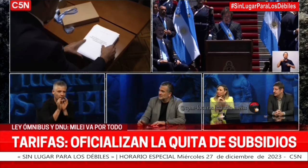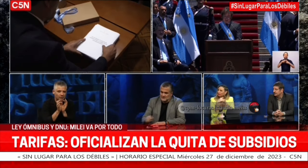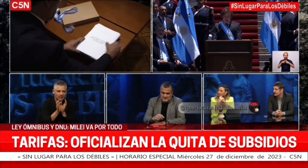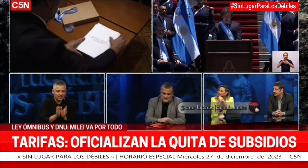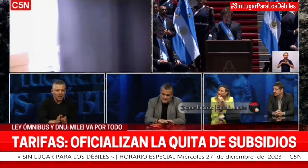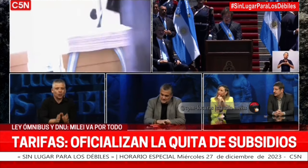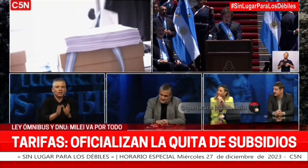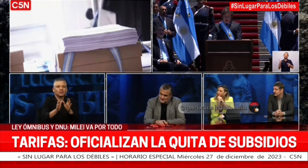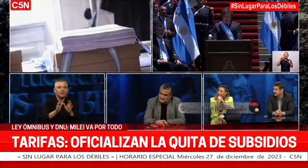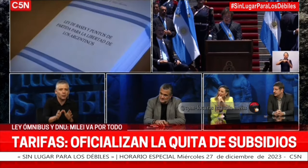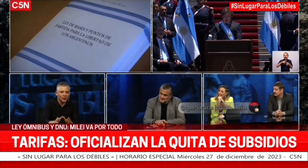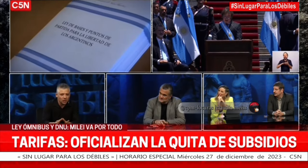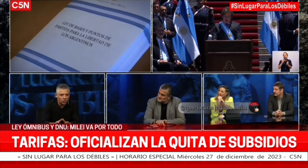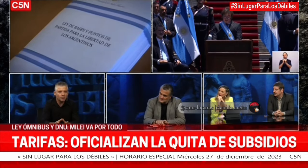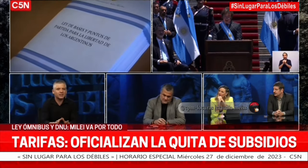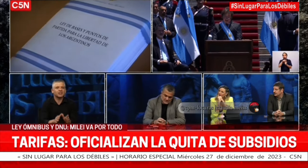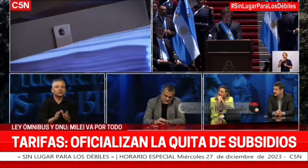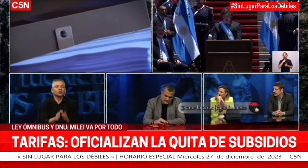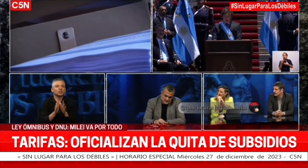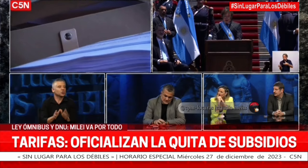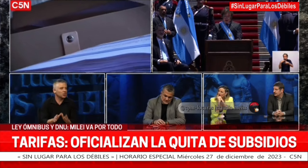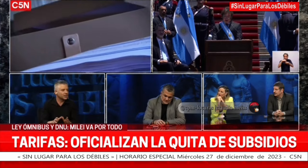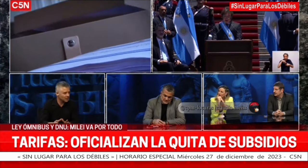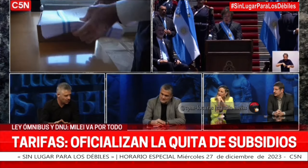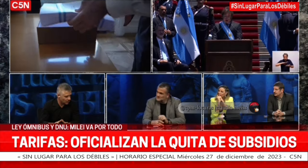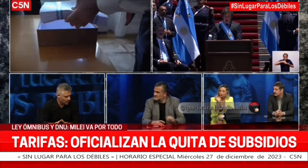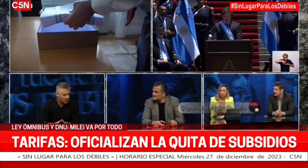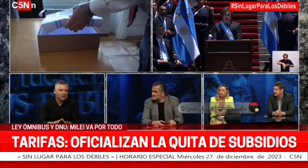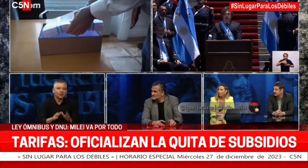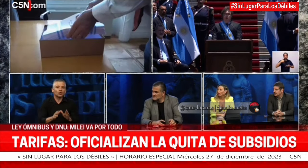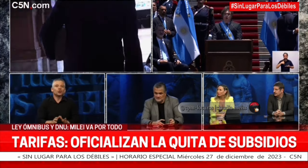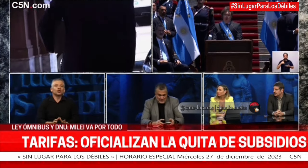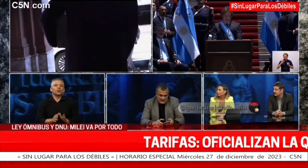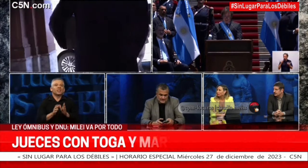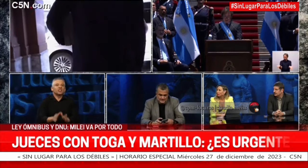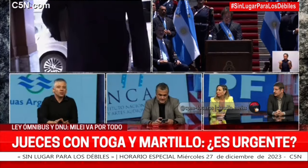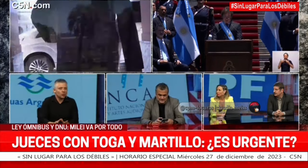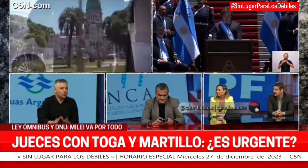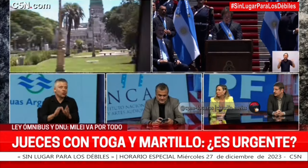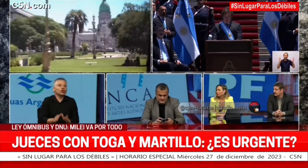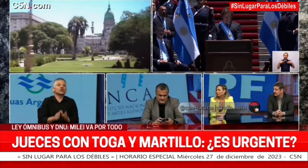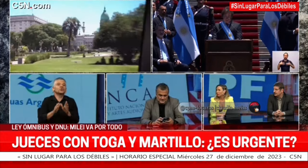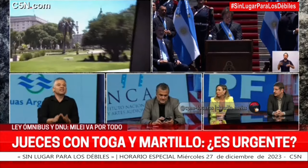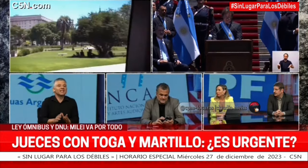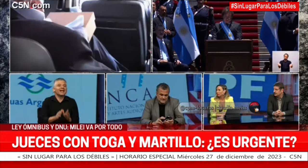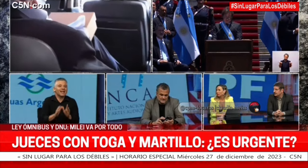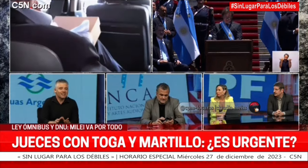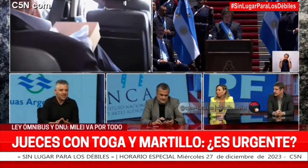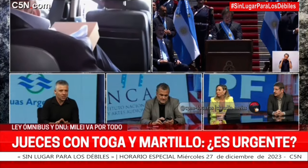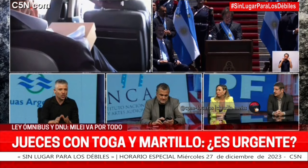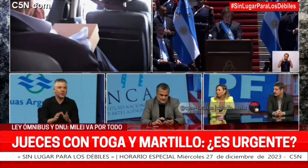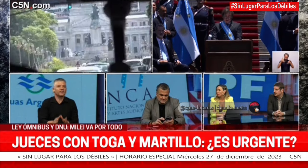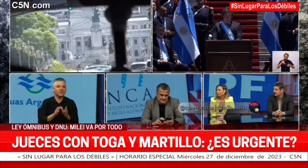un segundito para explicar, digamos, 41 empresas que son de la sociedad argentina, cuyo objetivo no es